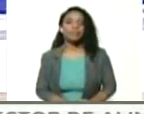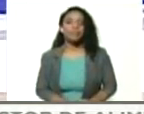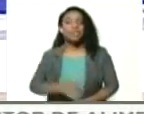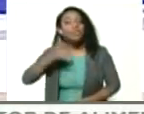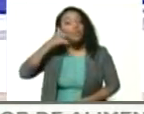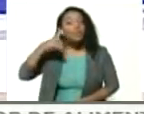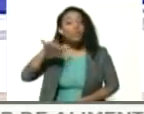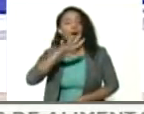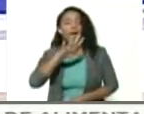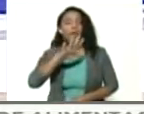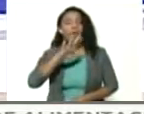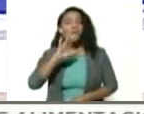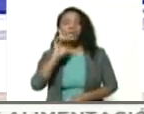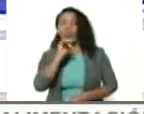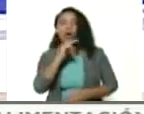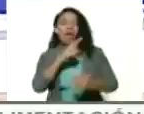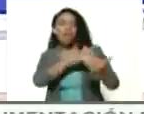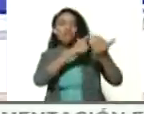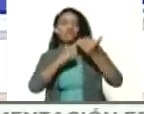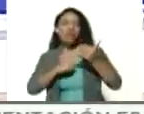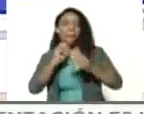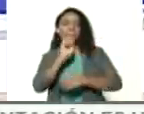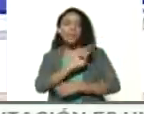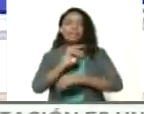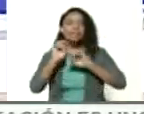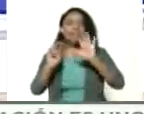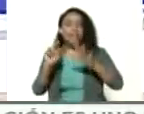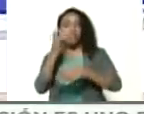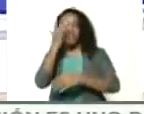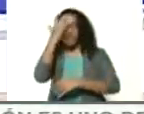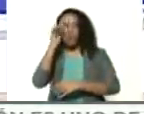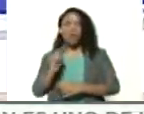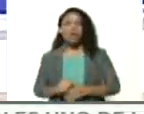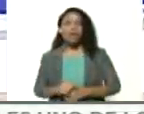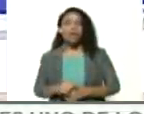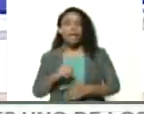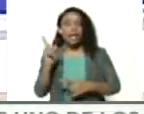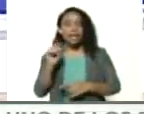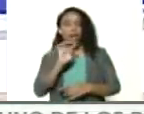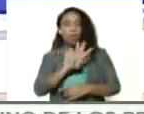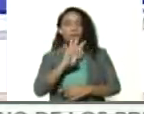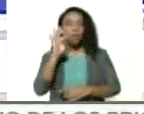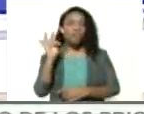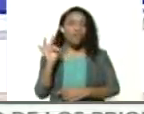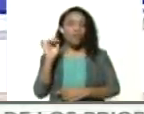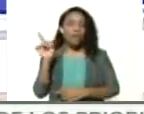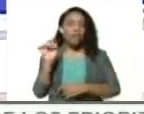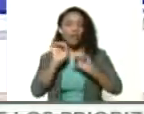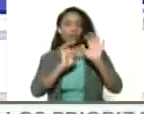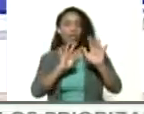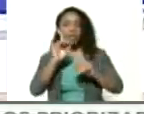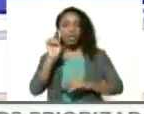Pueblo sin fuerza armada, 27 de febrero. Fuerza armada sin pueblo, 4 de febrero, 92.